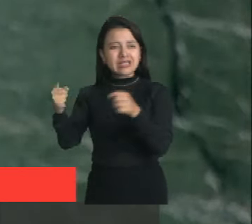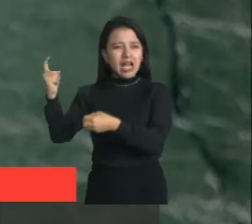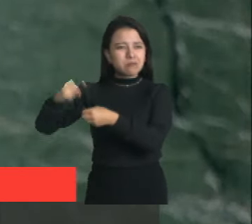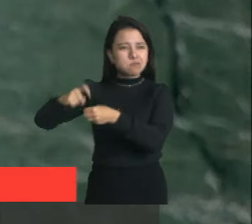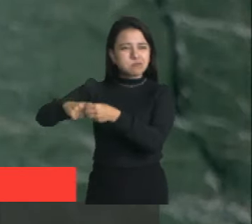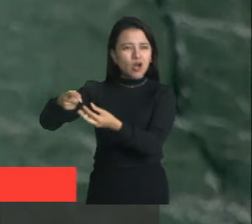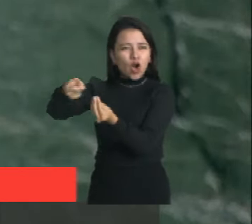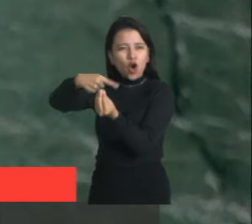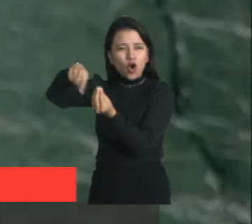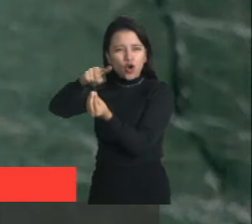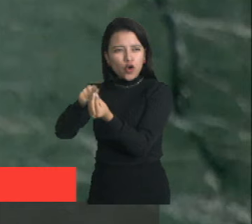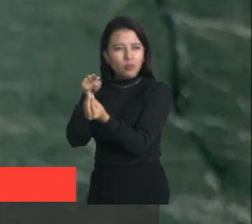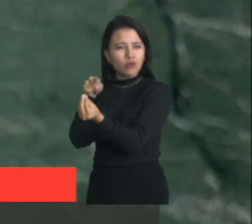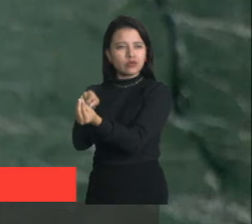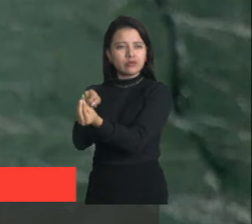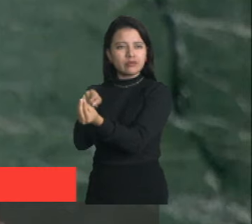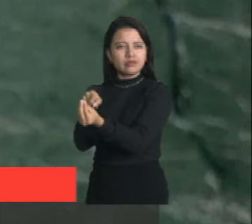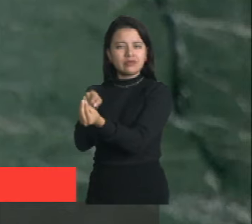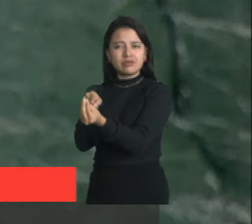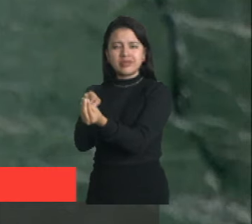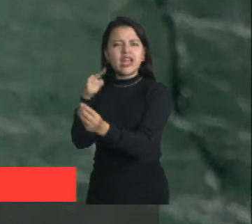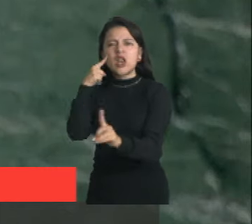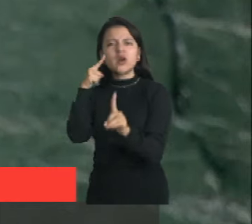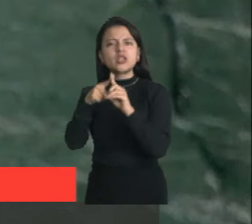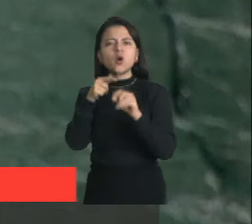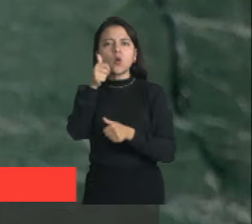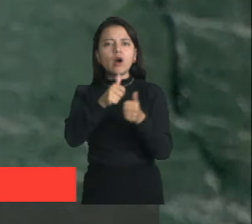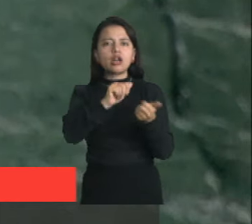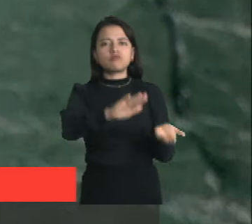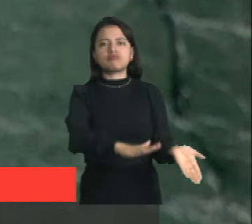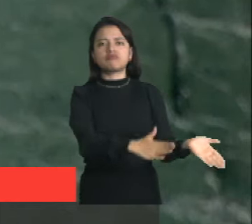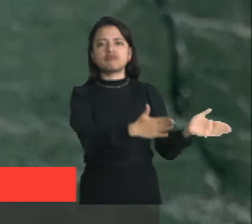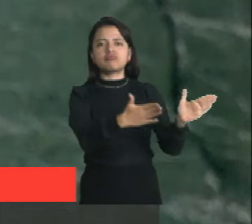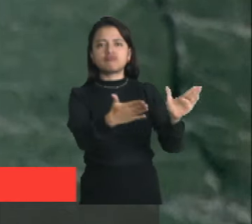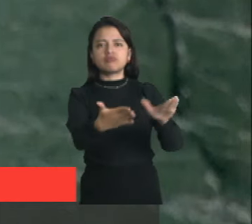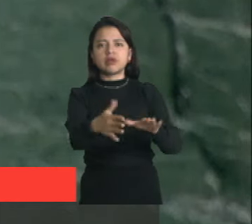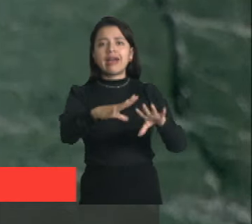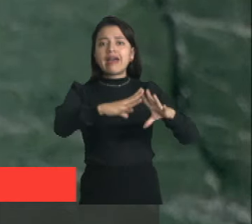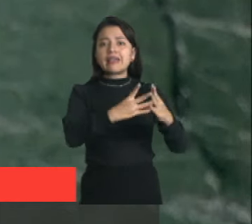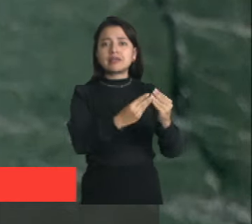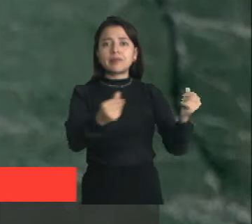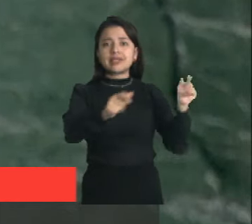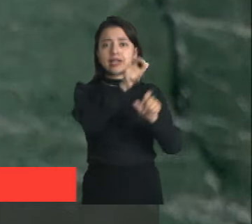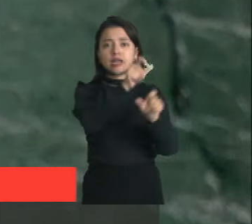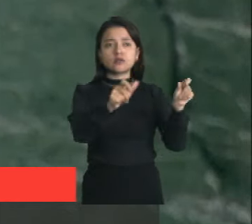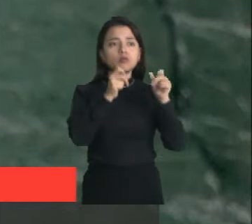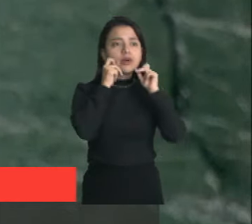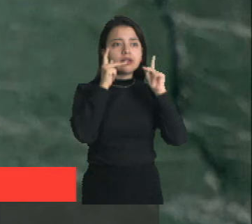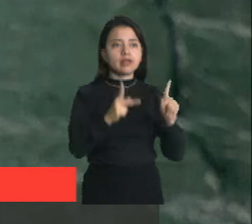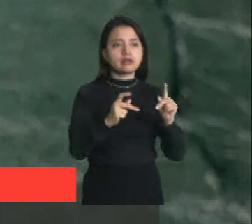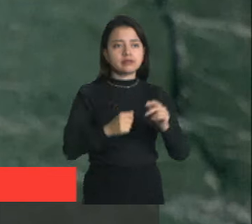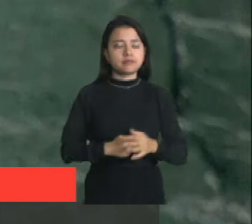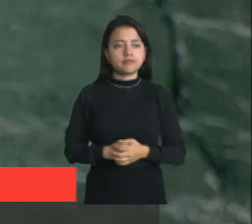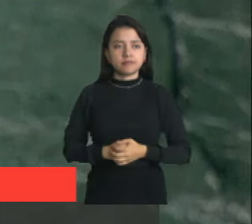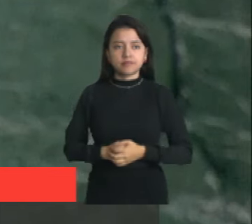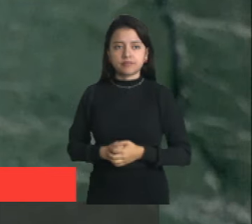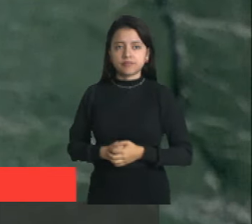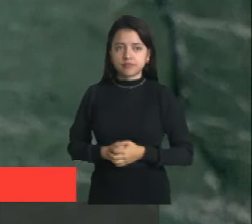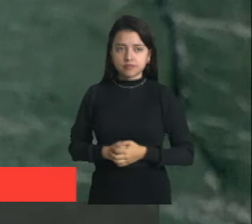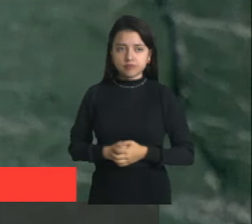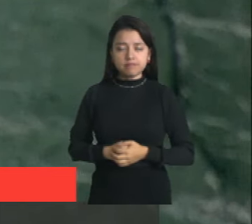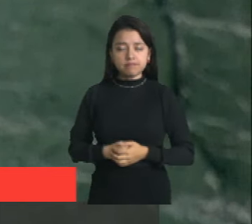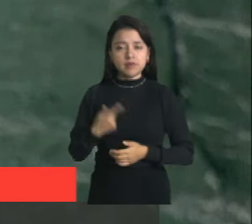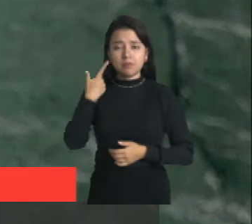us, they seek to destroy our common civilization and return all of us to a